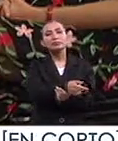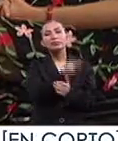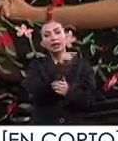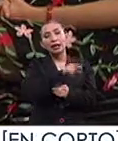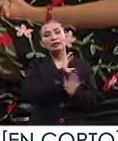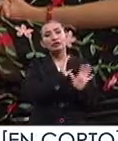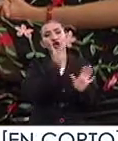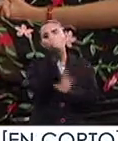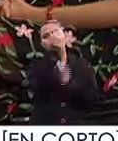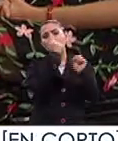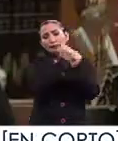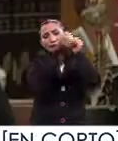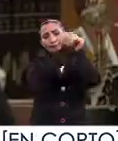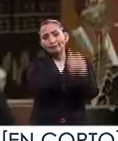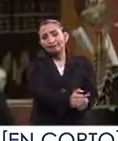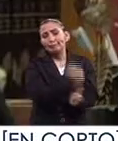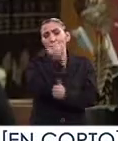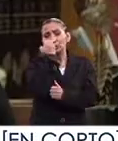y pues fueron 2 años